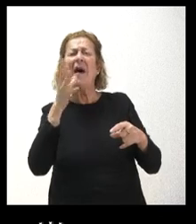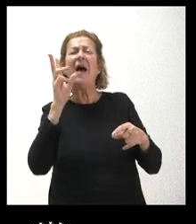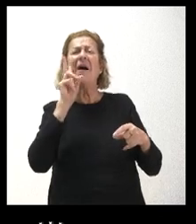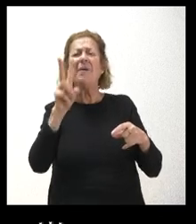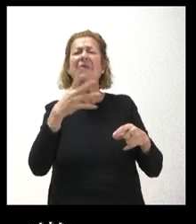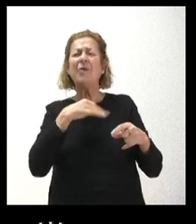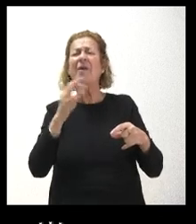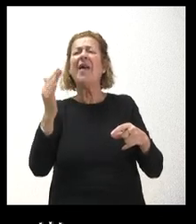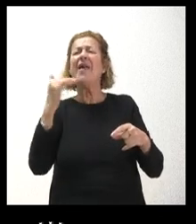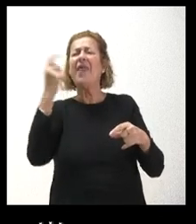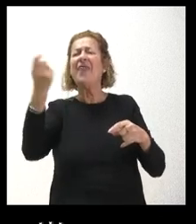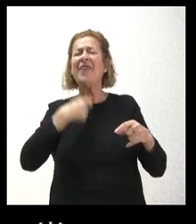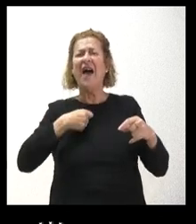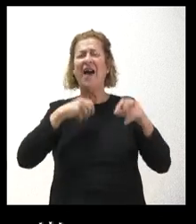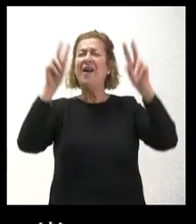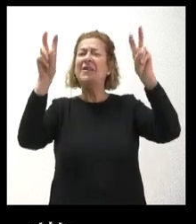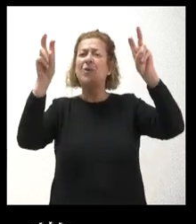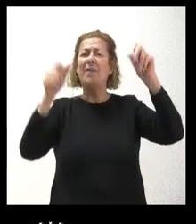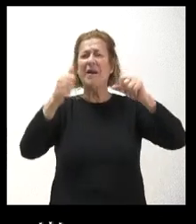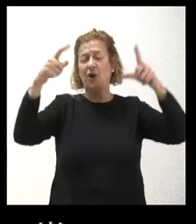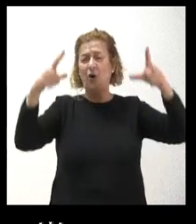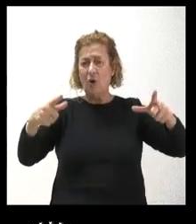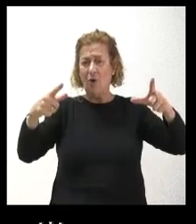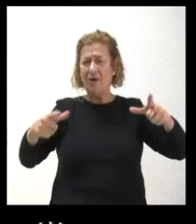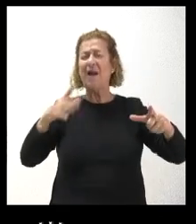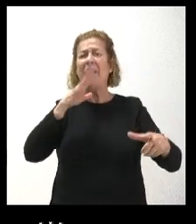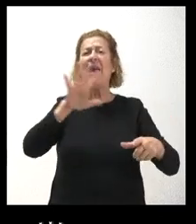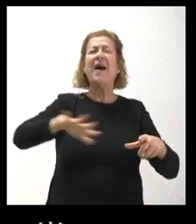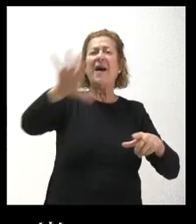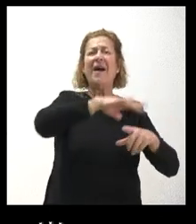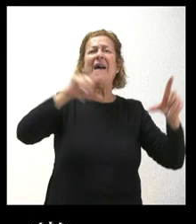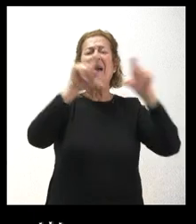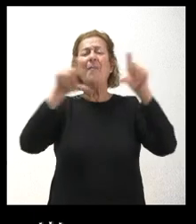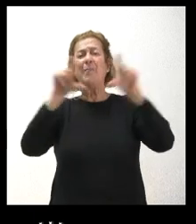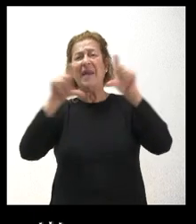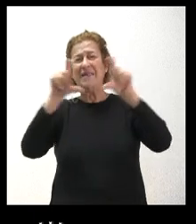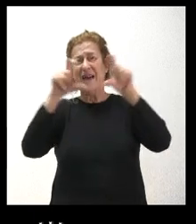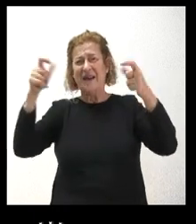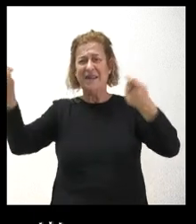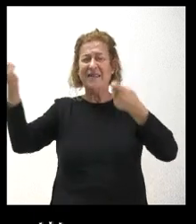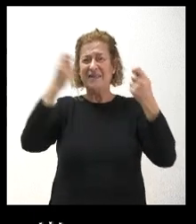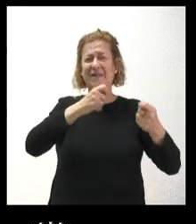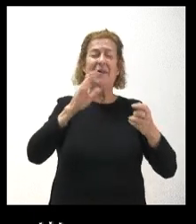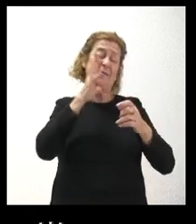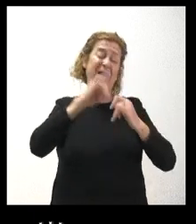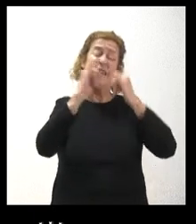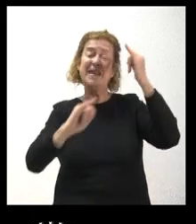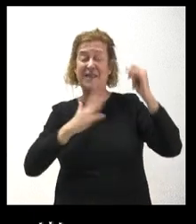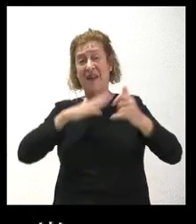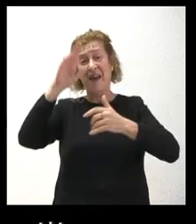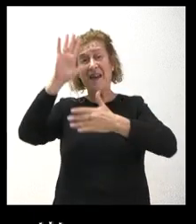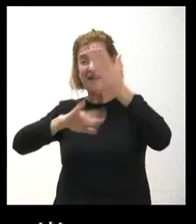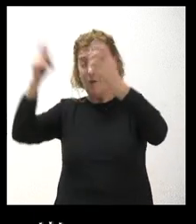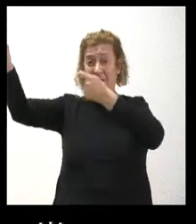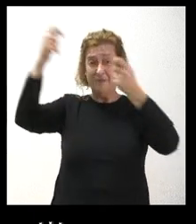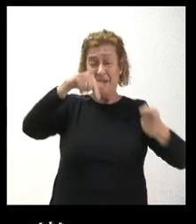dan unos titulares más locales más provinciales respecto a la habitación de las empresas trasladadas tras la crisis en Cataluña de Castilla y